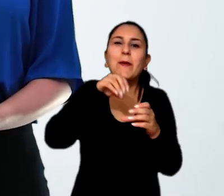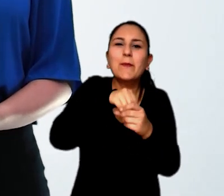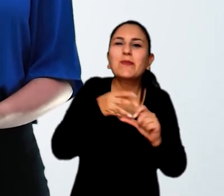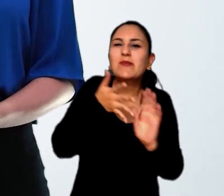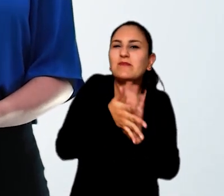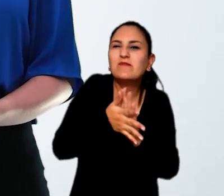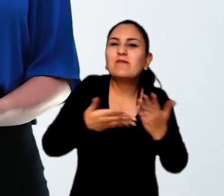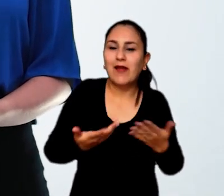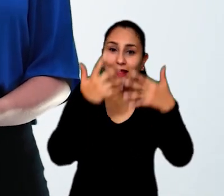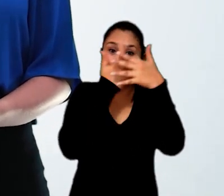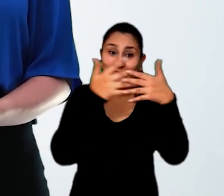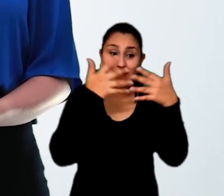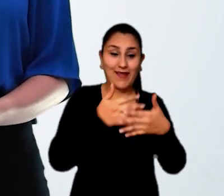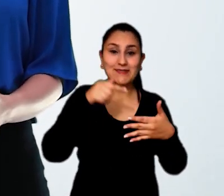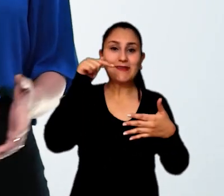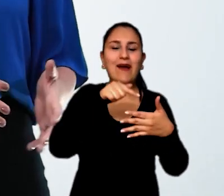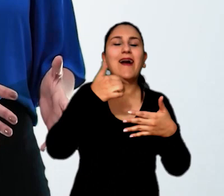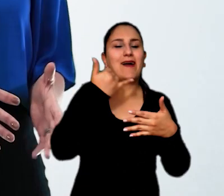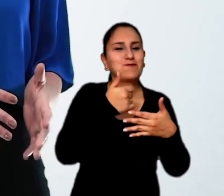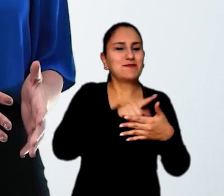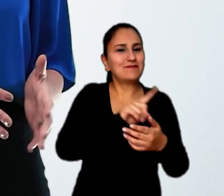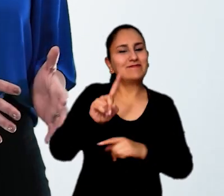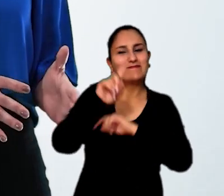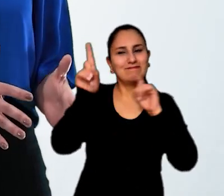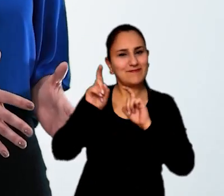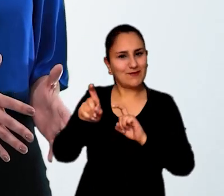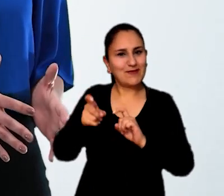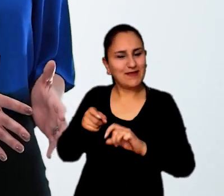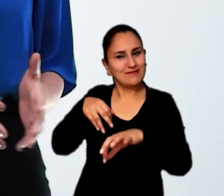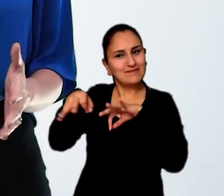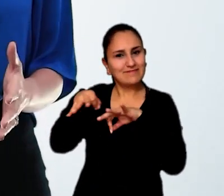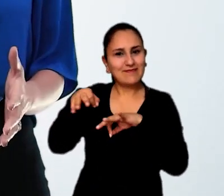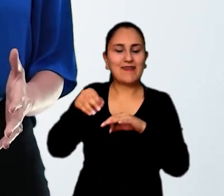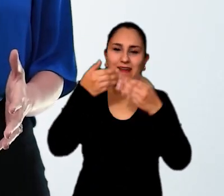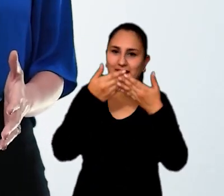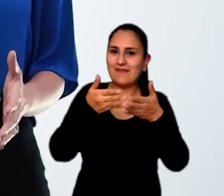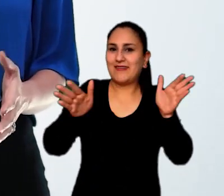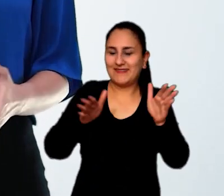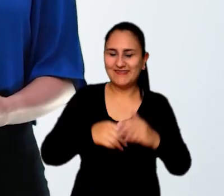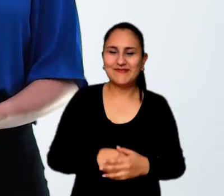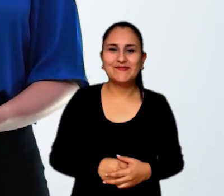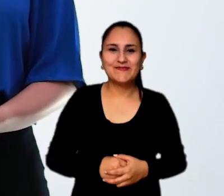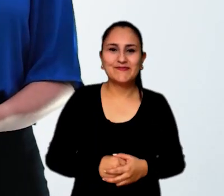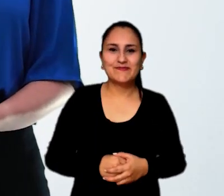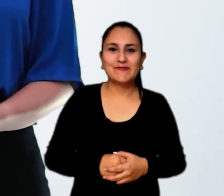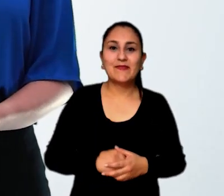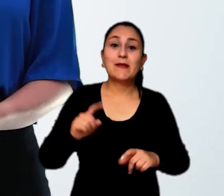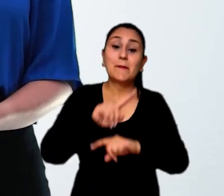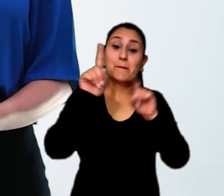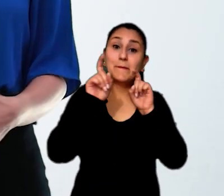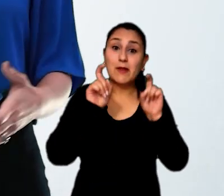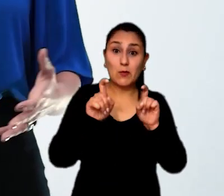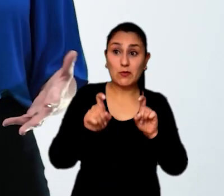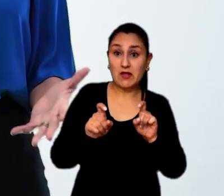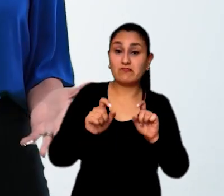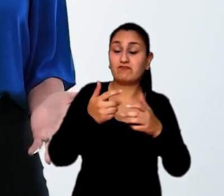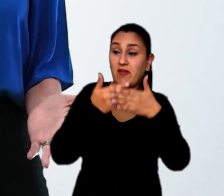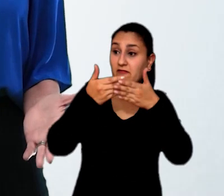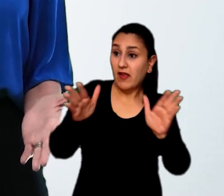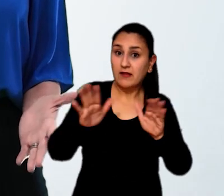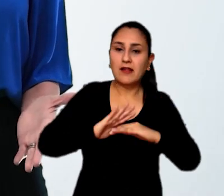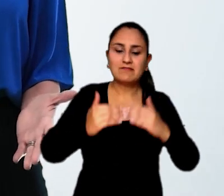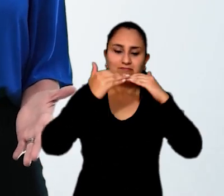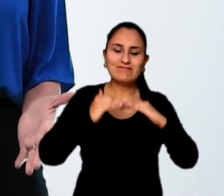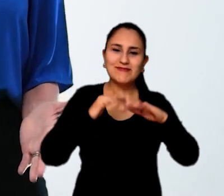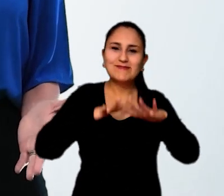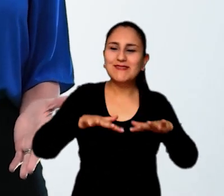texto a partir del cual se realizan las preguntas abiertas pregunta abierta espacio para la